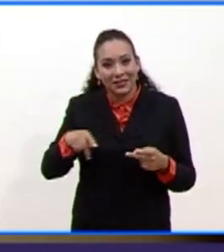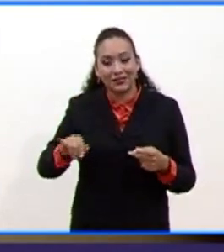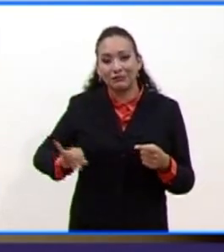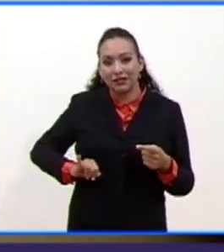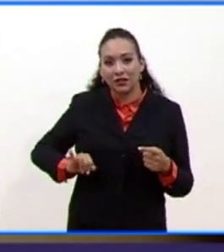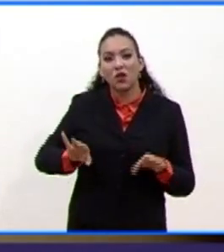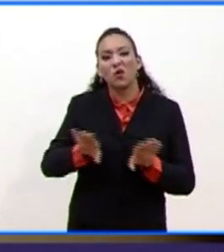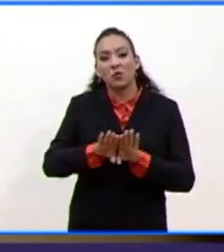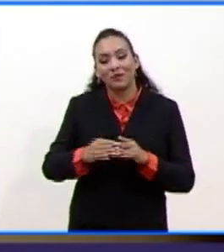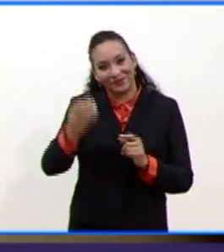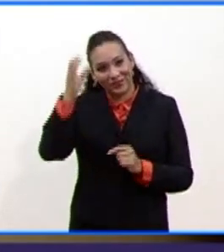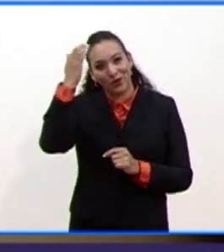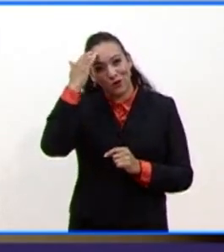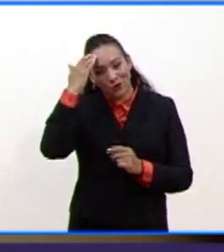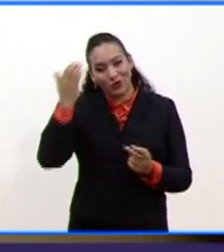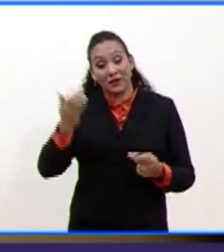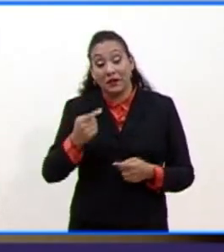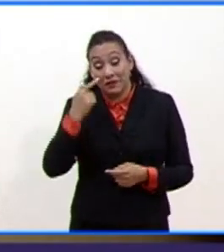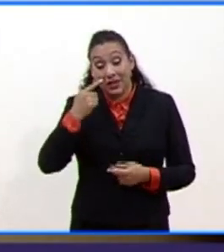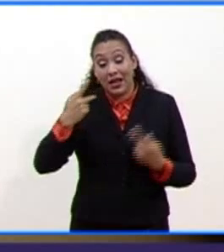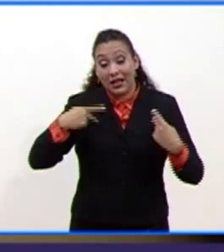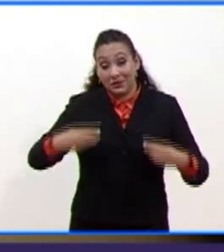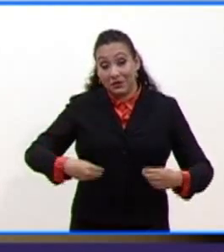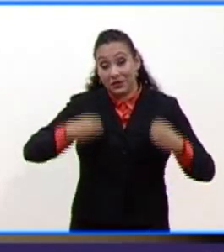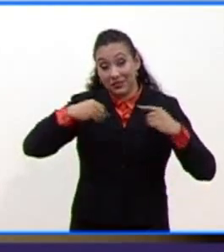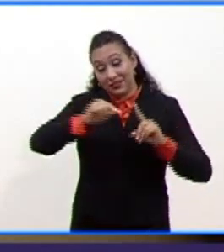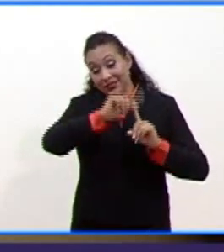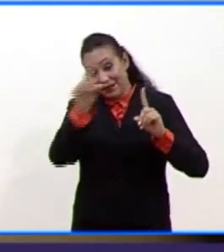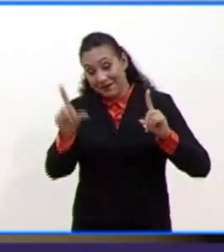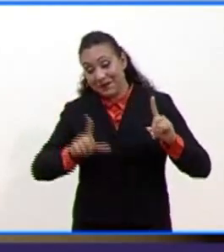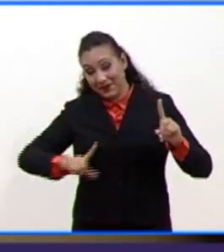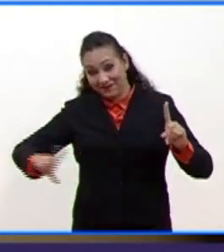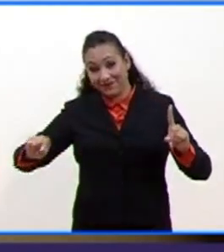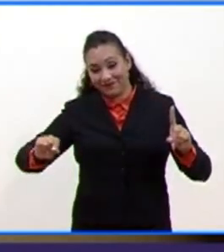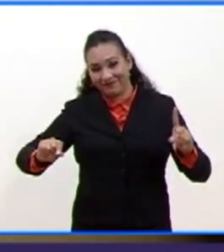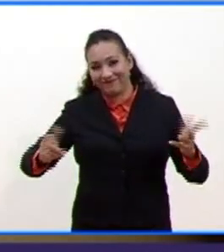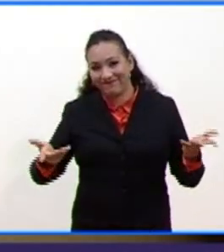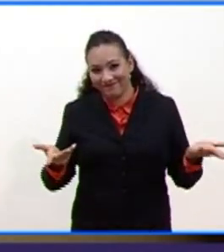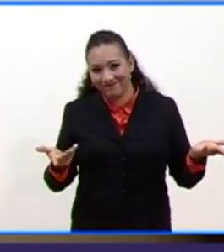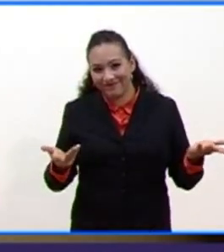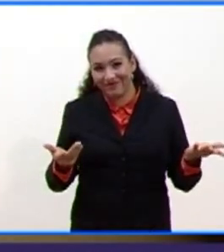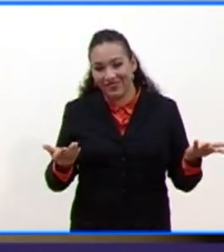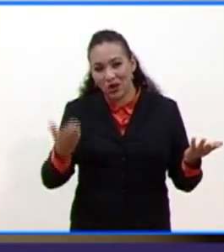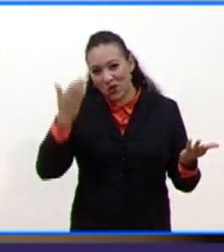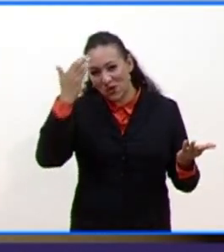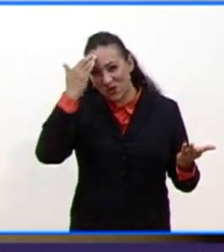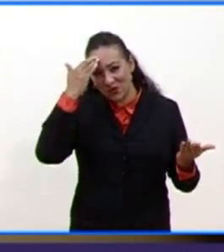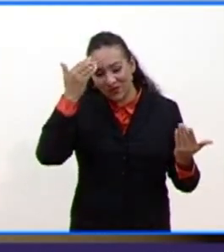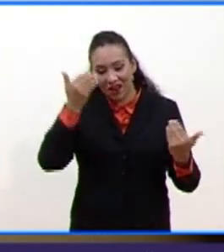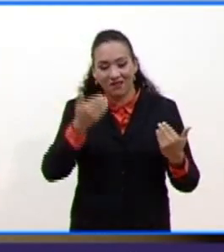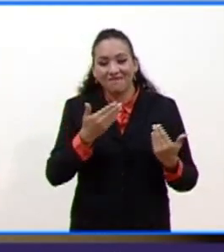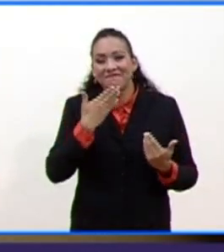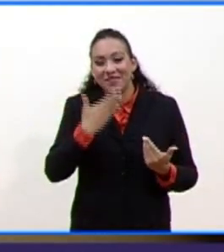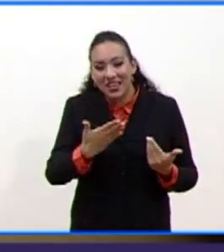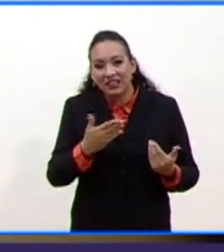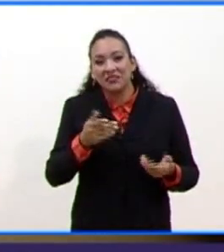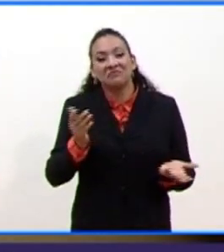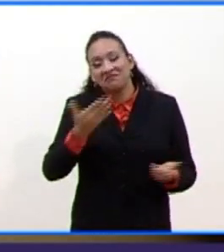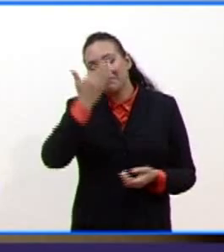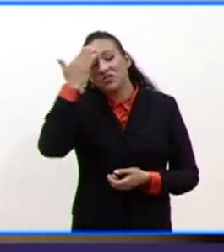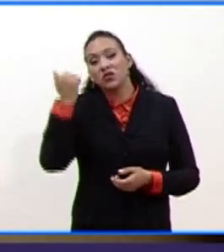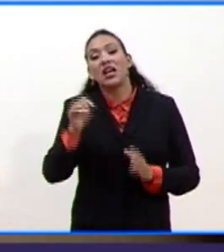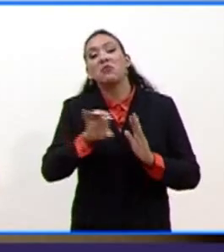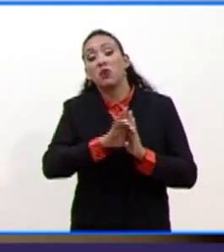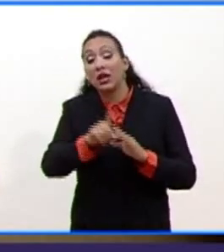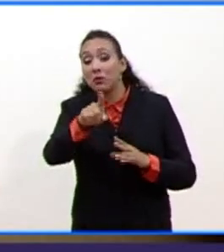día me atrevo a decir que la mayoría de la población no tiene el conocimiento de qué hace en